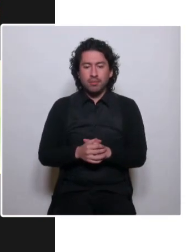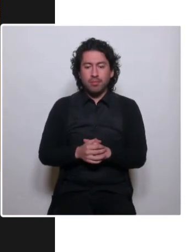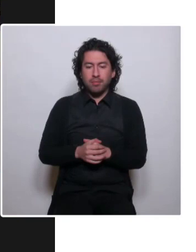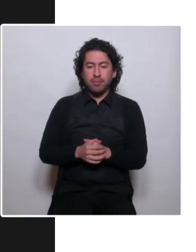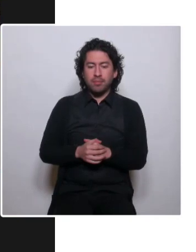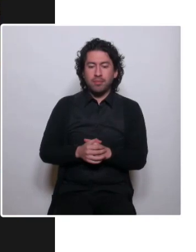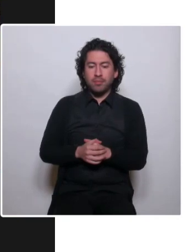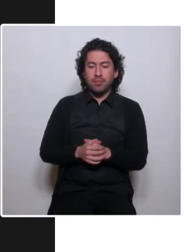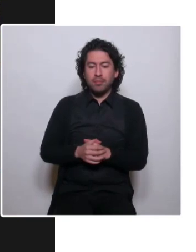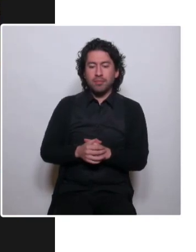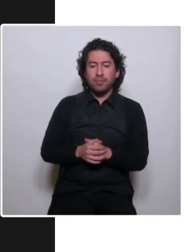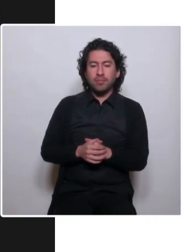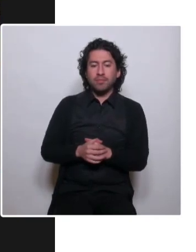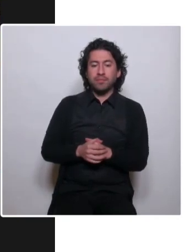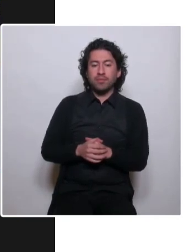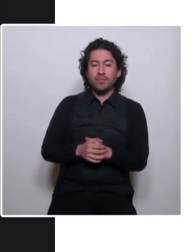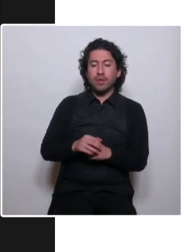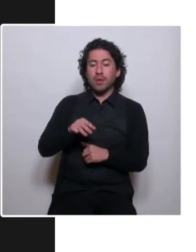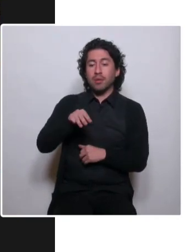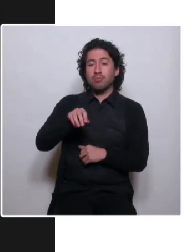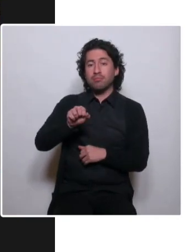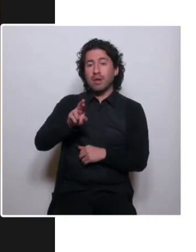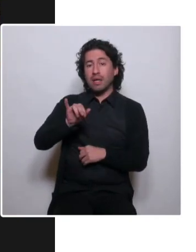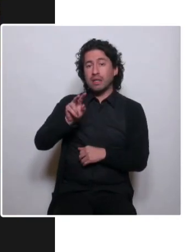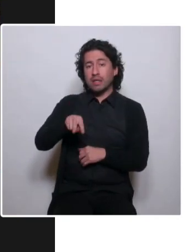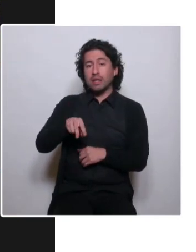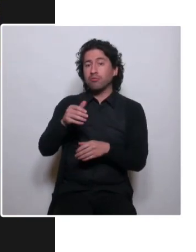Renato Garín, ¿cómo vota?